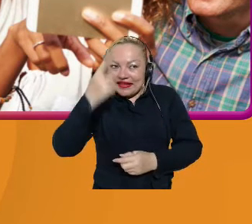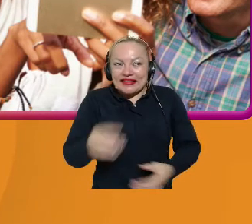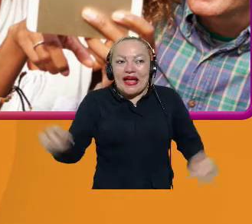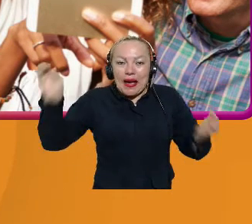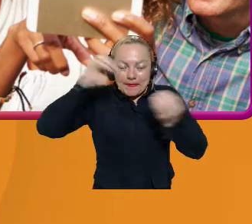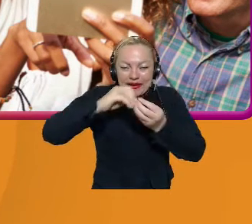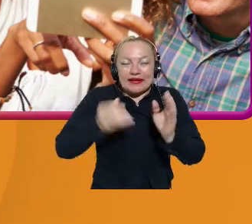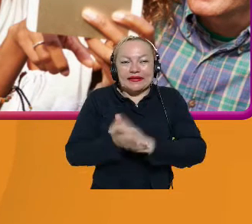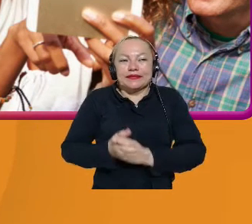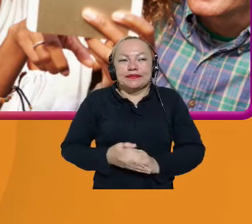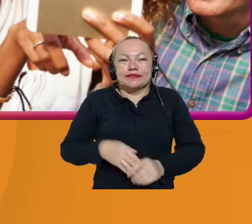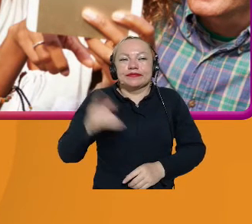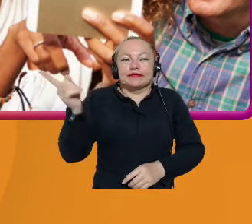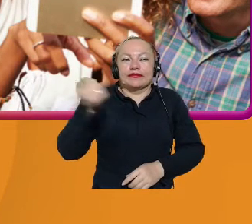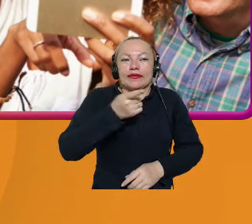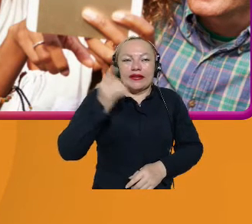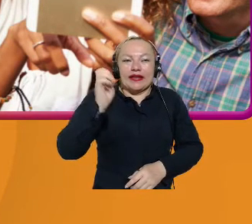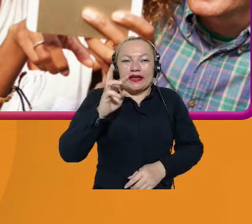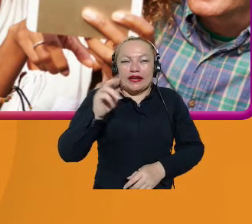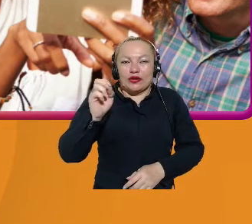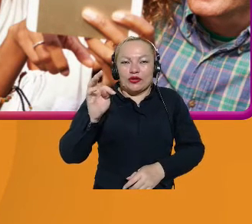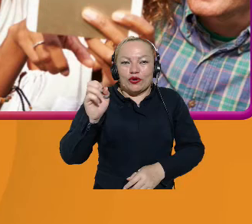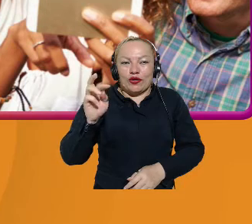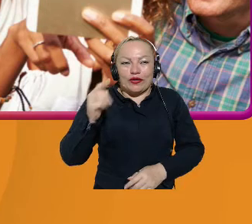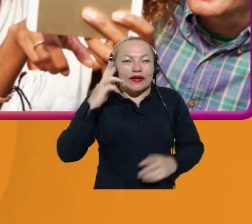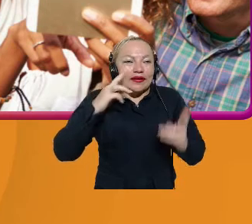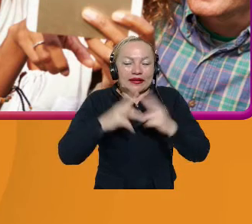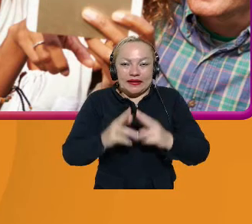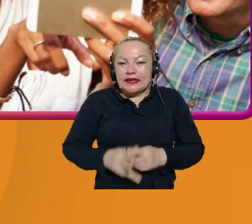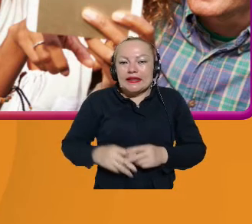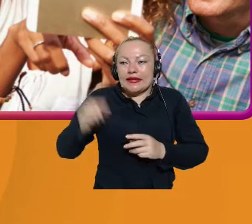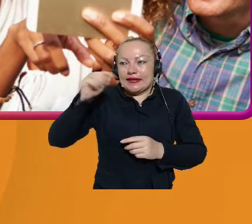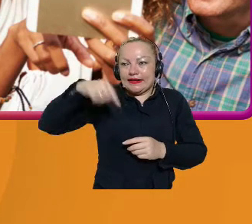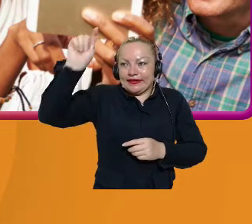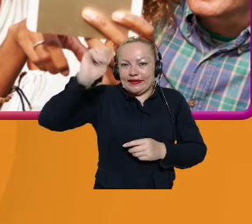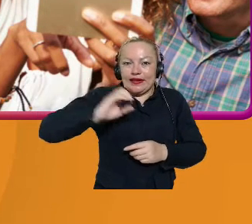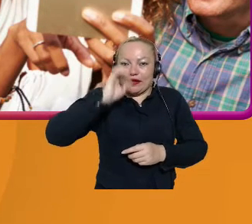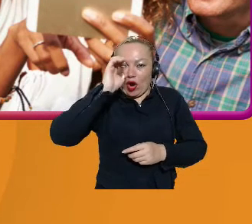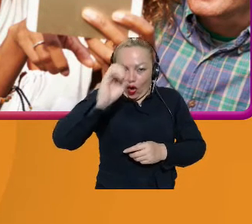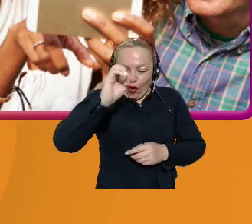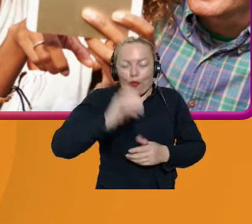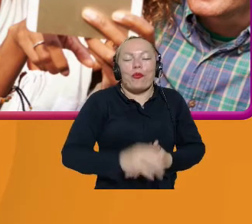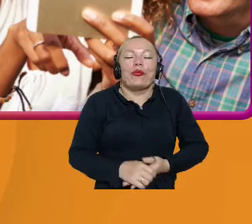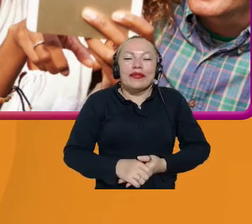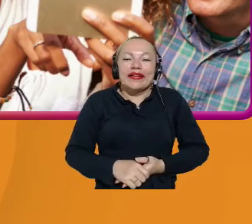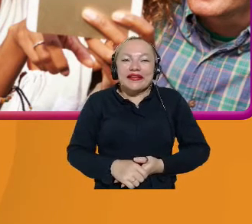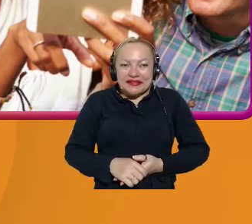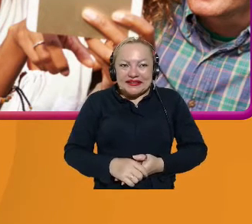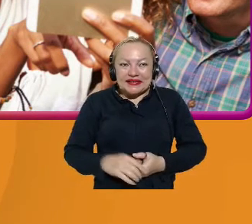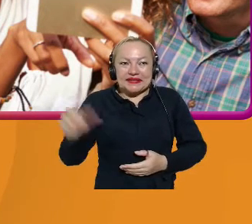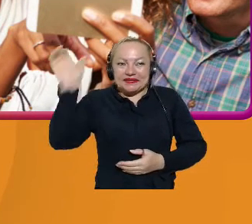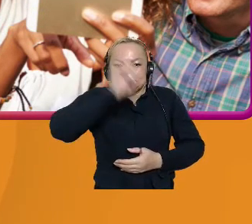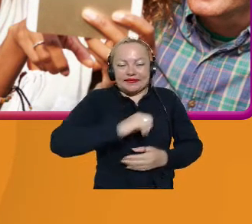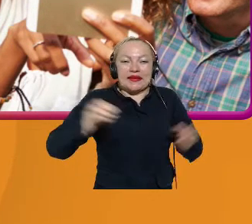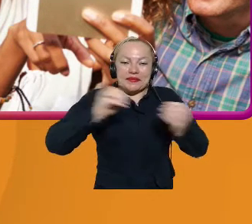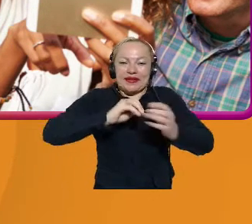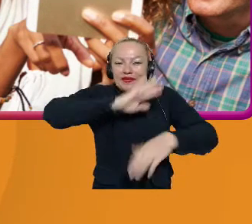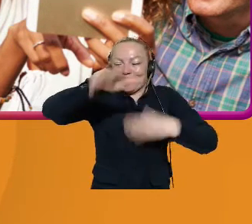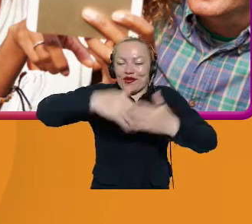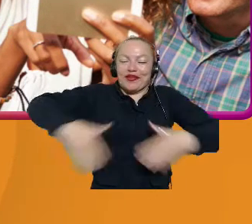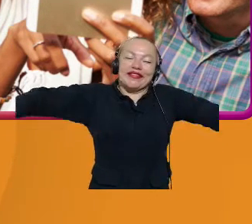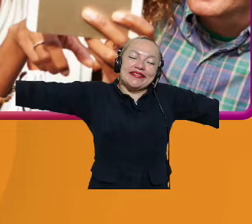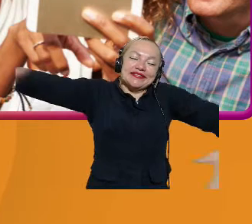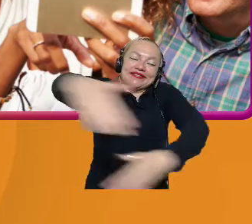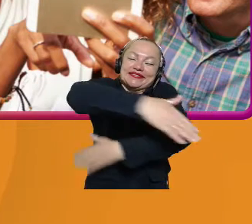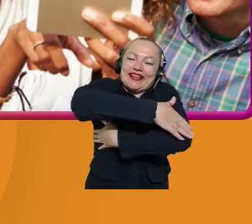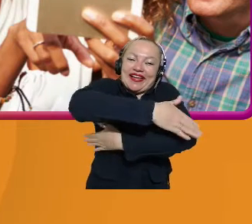Aprendámonosla. Es un gerontólogo. Gerontólogo. Con tilde en la segunda O. Okay. Gerontólogo. Ahí está. Un abrazo para ellos que se encargan